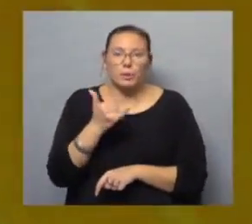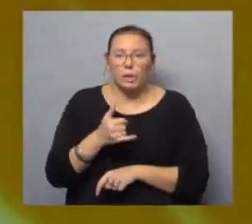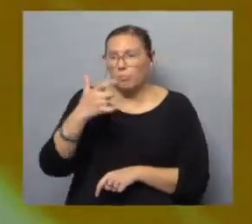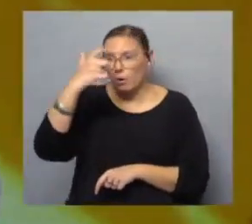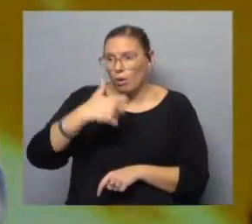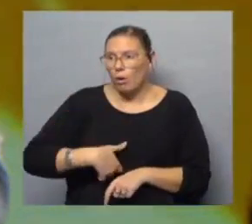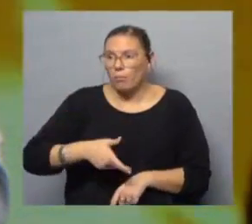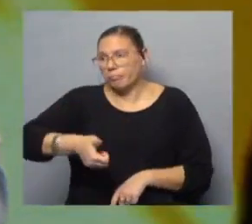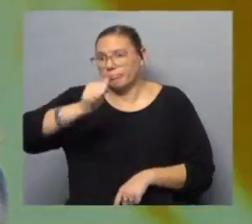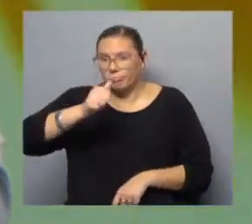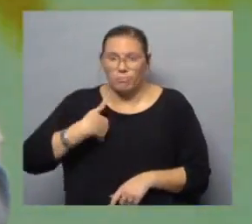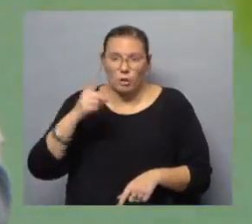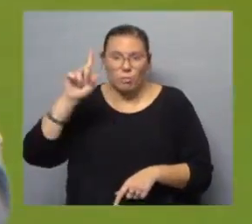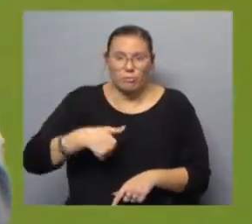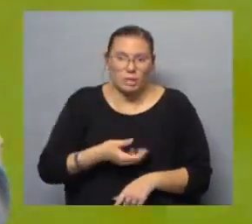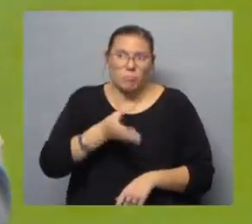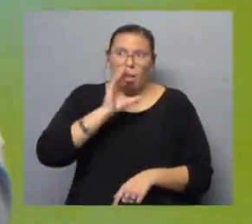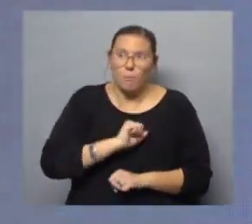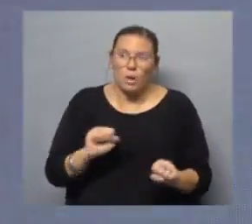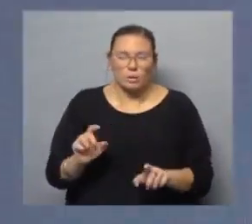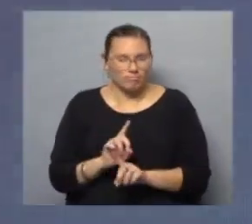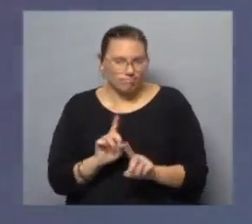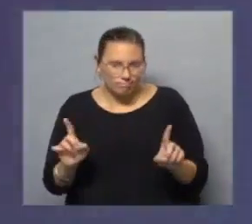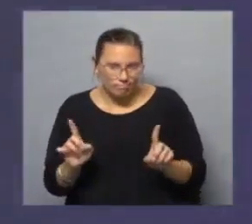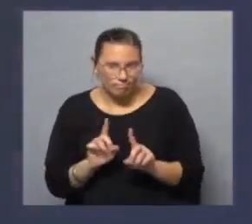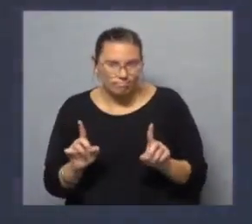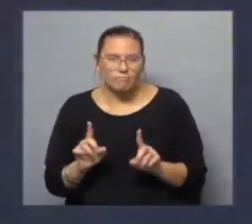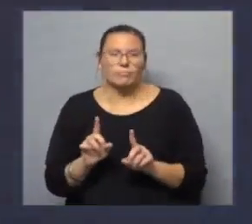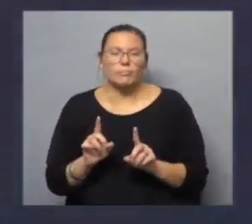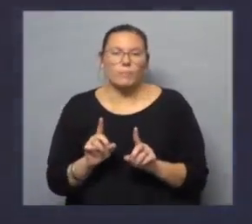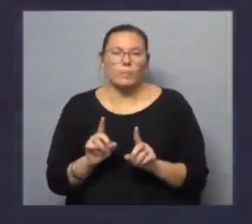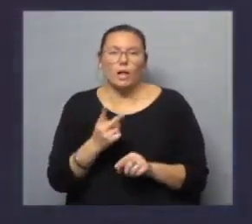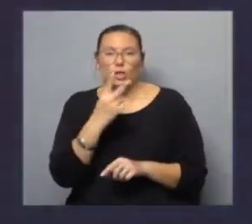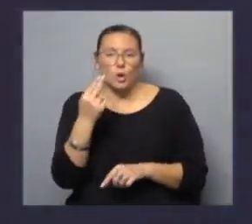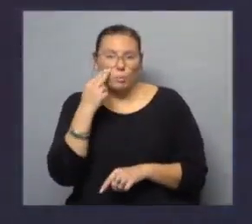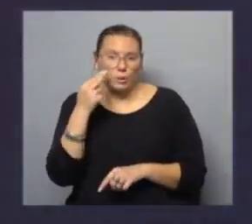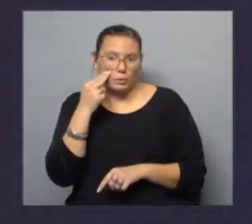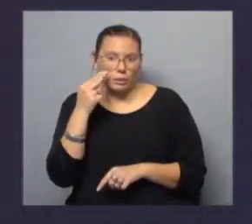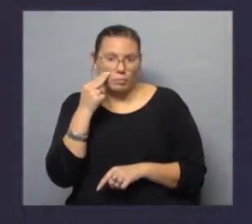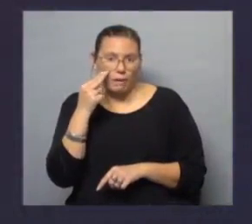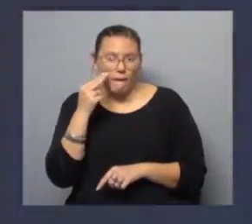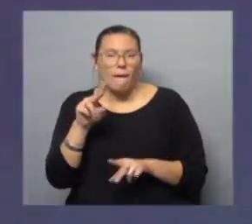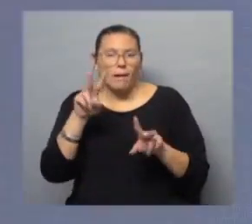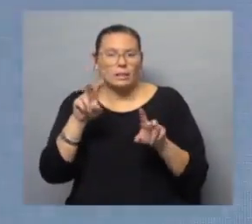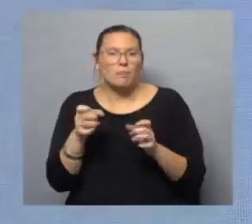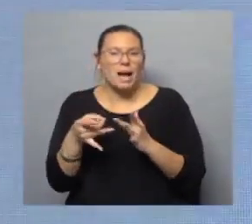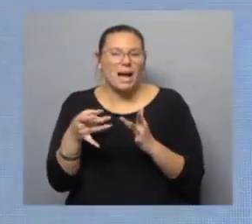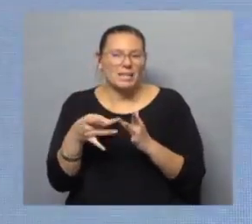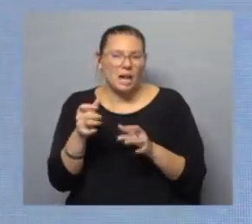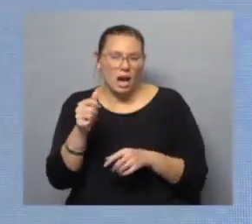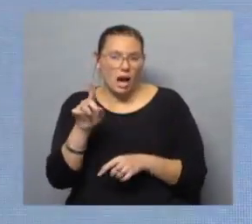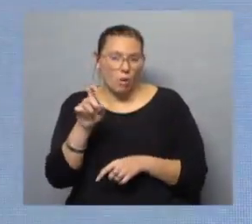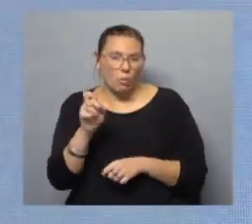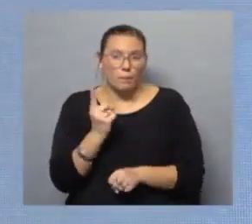humano, así como sale, así como surge. Exactamente. Tenemos, bueno, dos problemáticas con el tema de la calidad del agua. Una